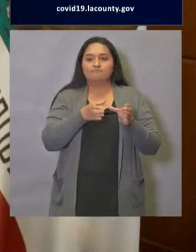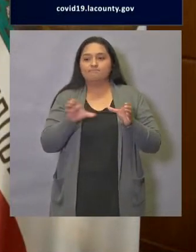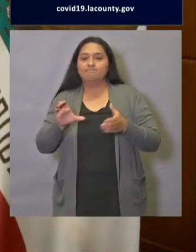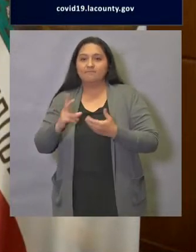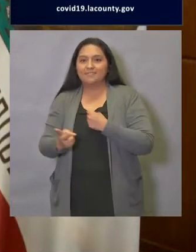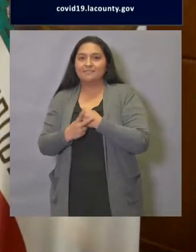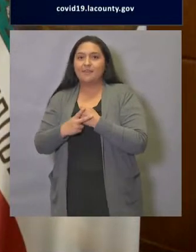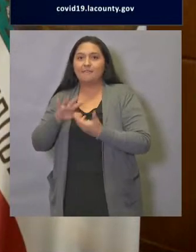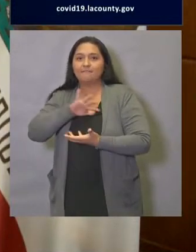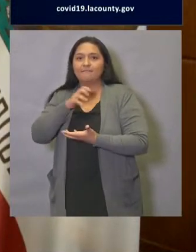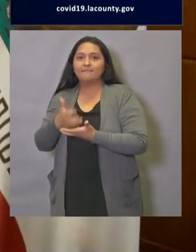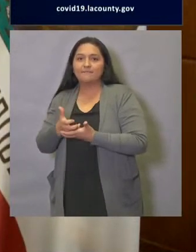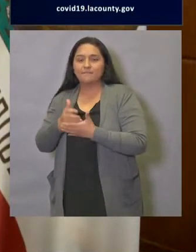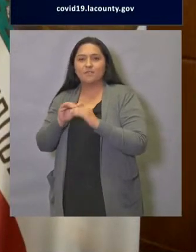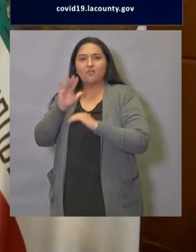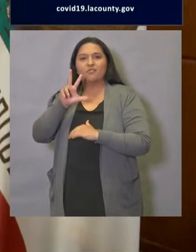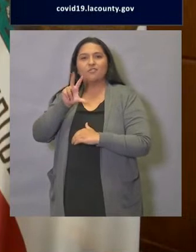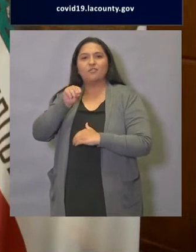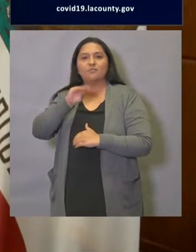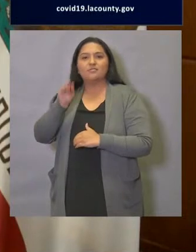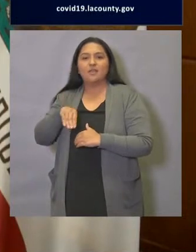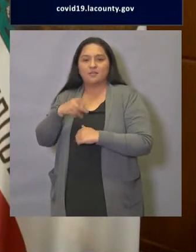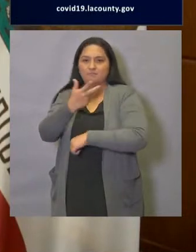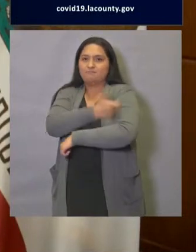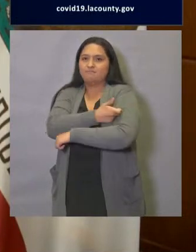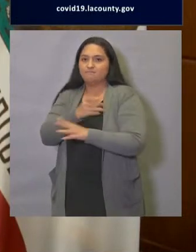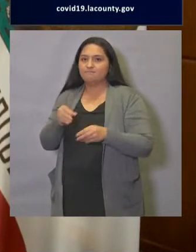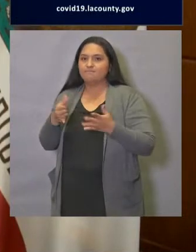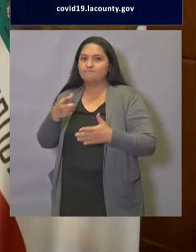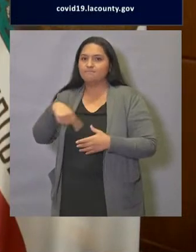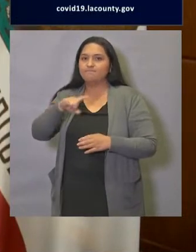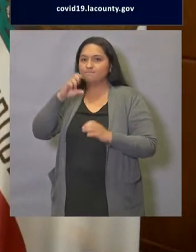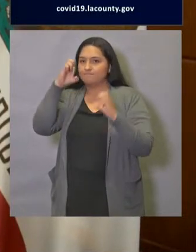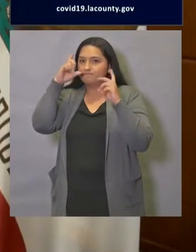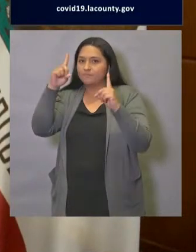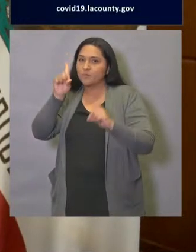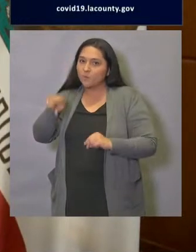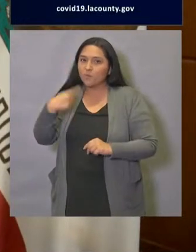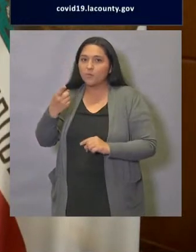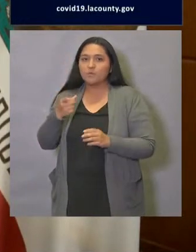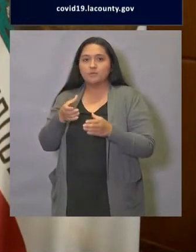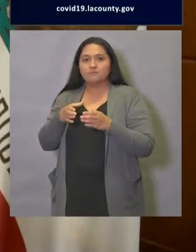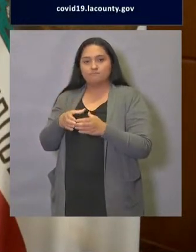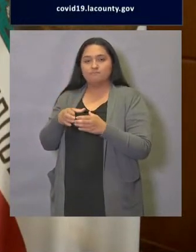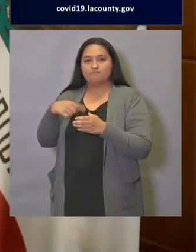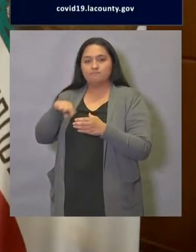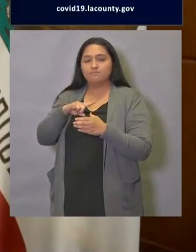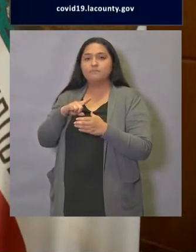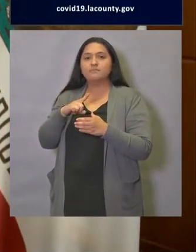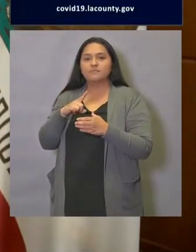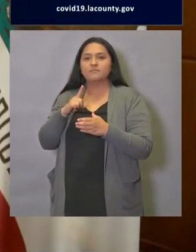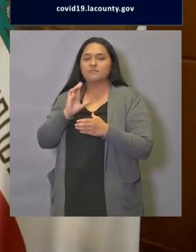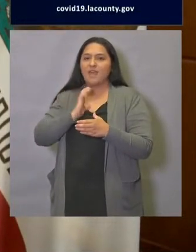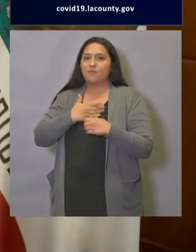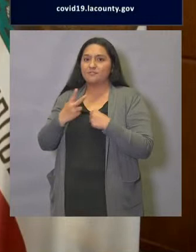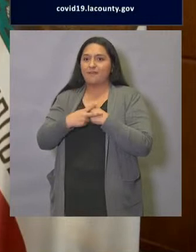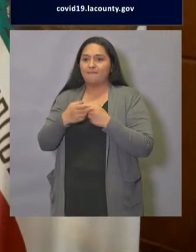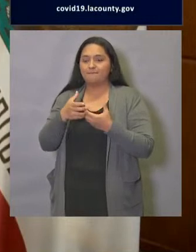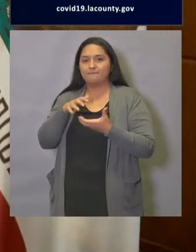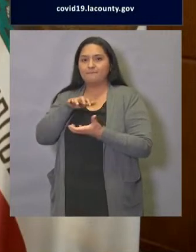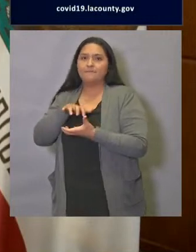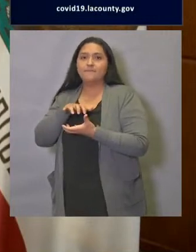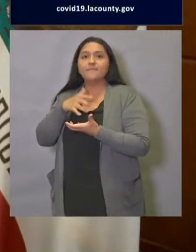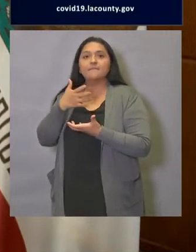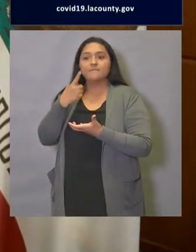vacunas para los educadores. Este es un paso fundamental para que nuestros educadores, estudiantes y